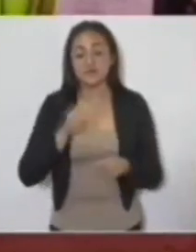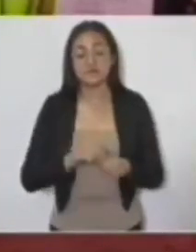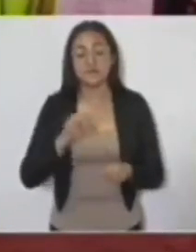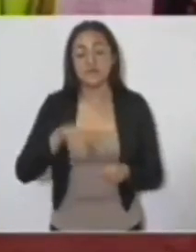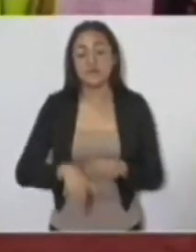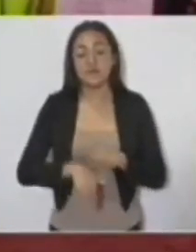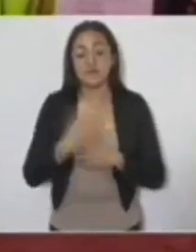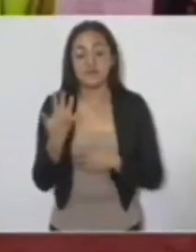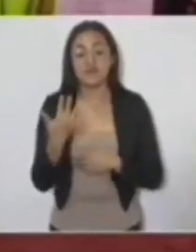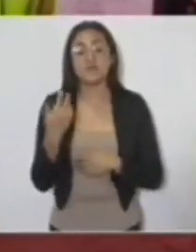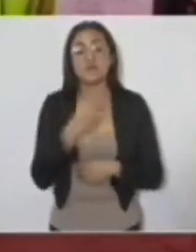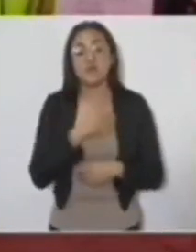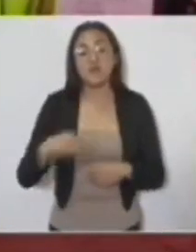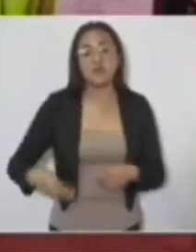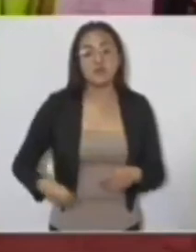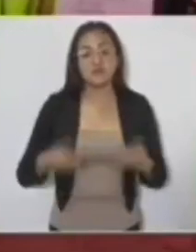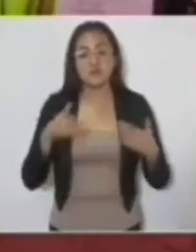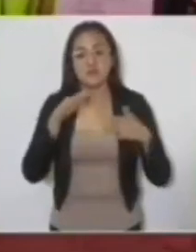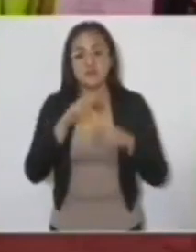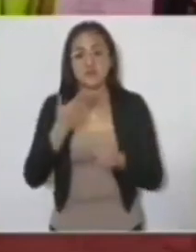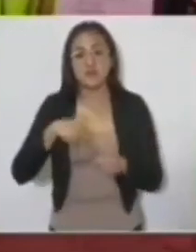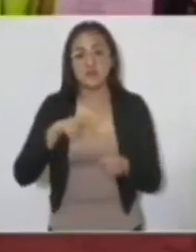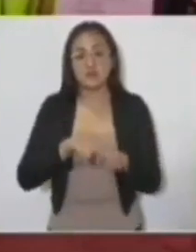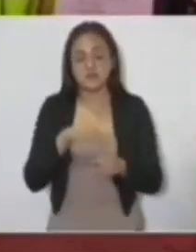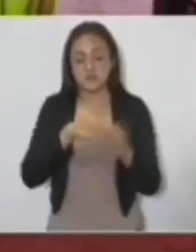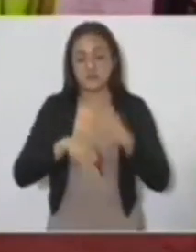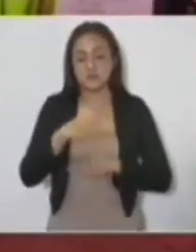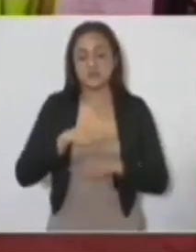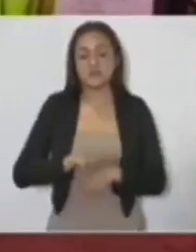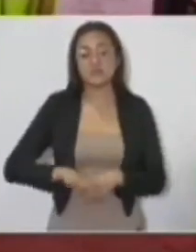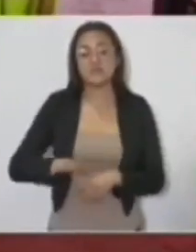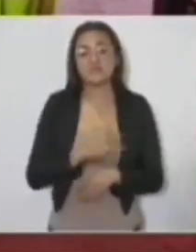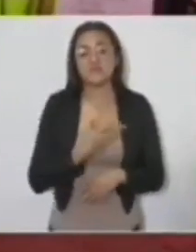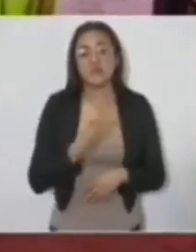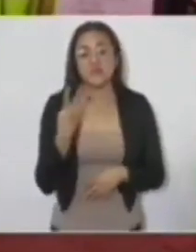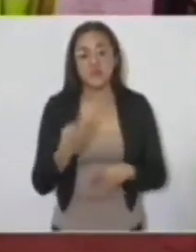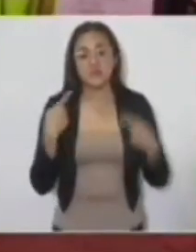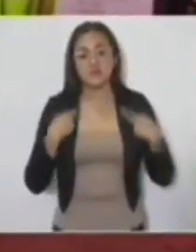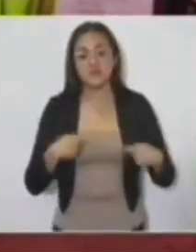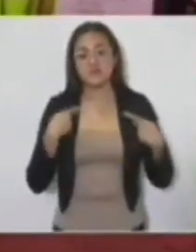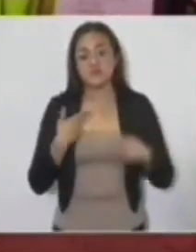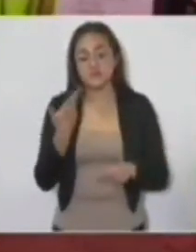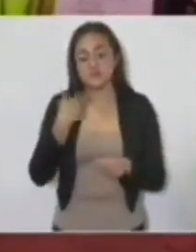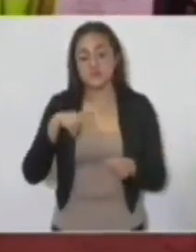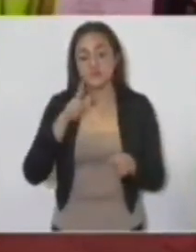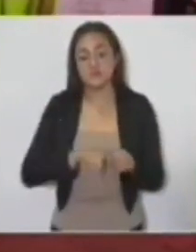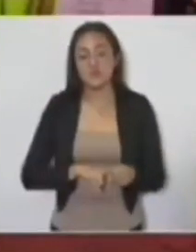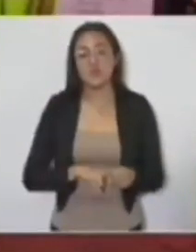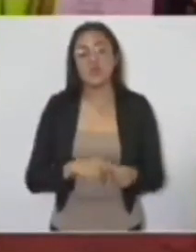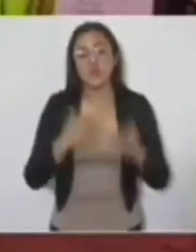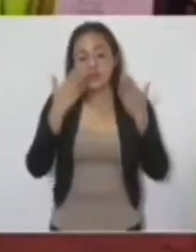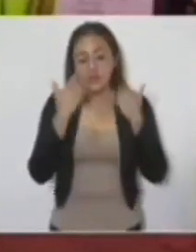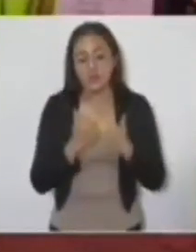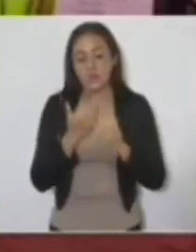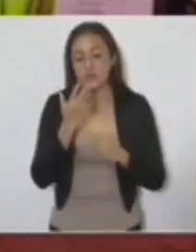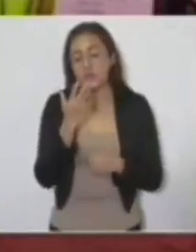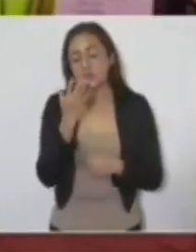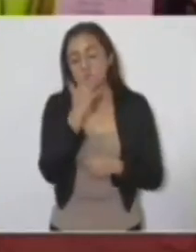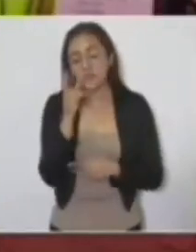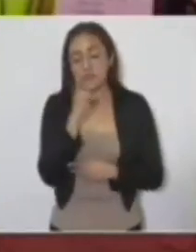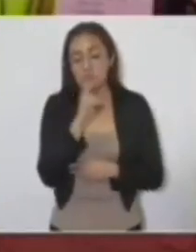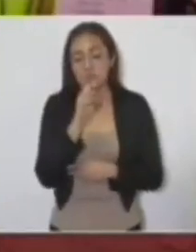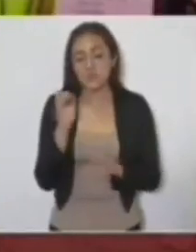distribuidos en 15 municipios. En lo que respecta a la hospitalización en todo el sector, 4 pacientes hospitalizados, no tenemos